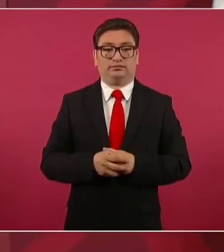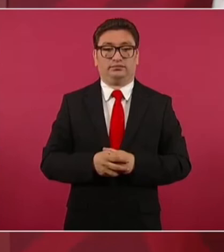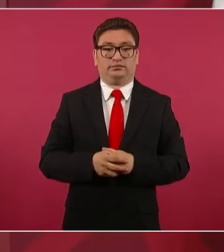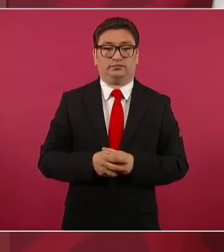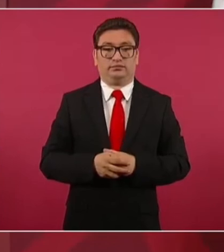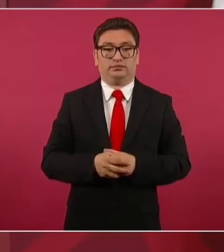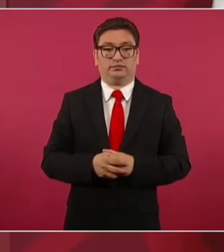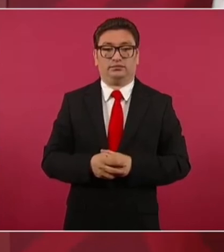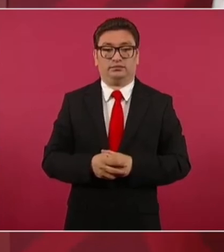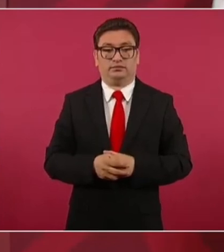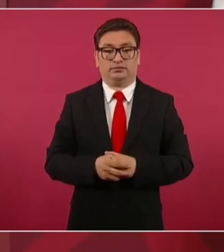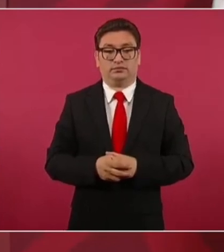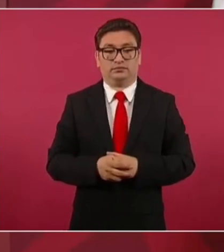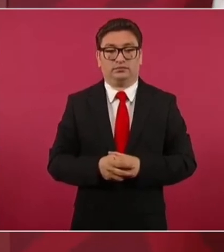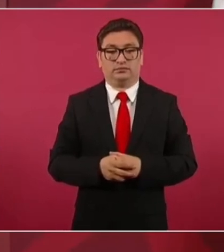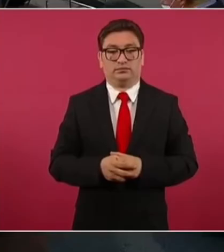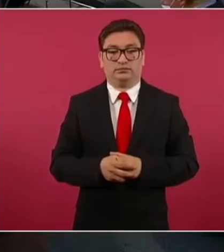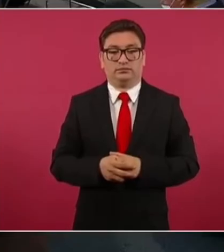de esas